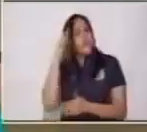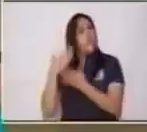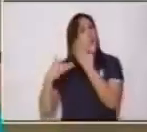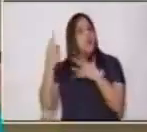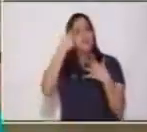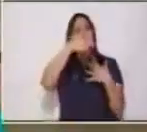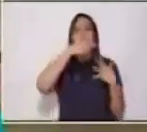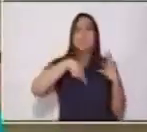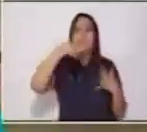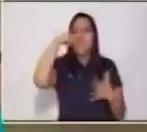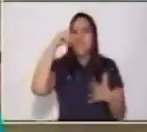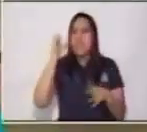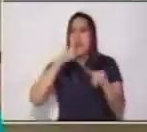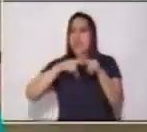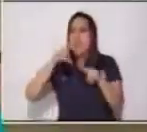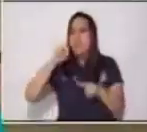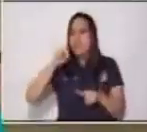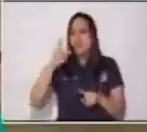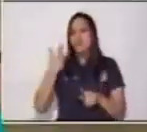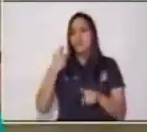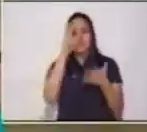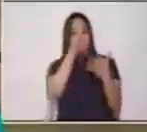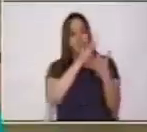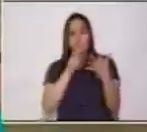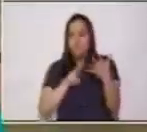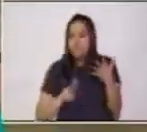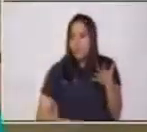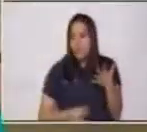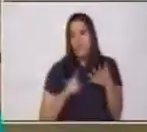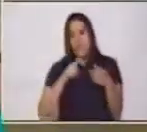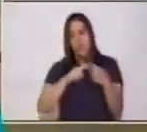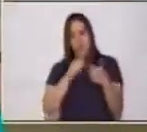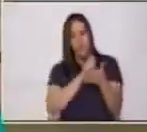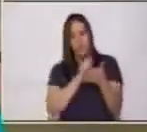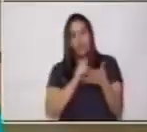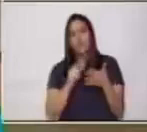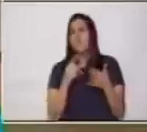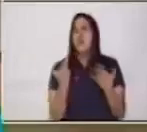de texto? Texto narrativo. ¿Cuál es el texto narrativo?